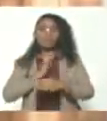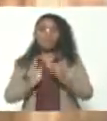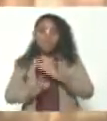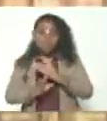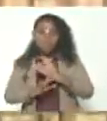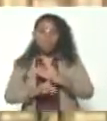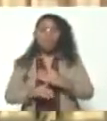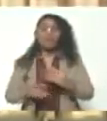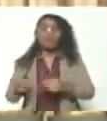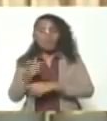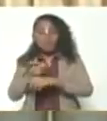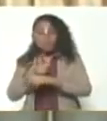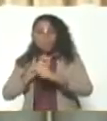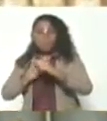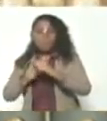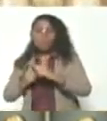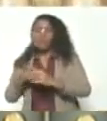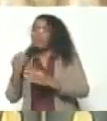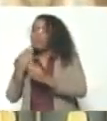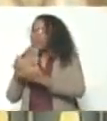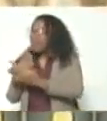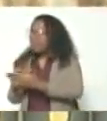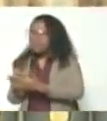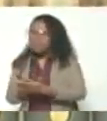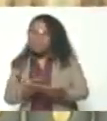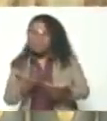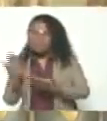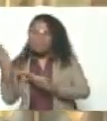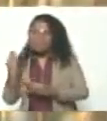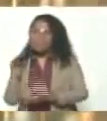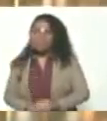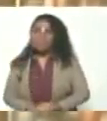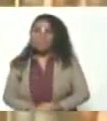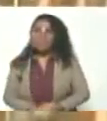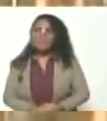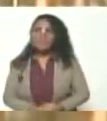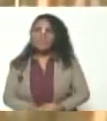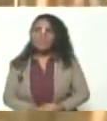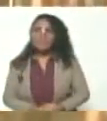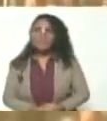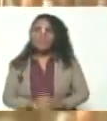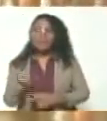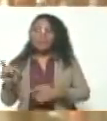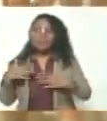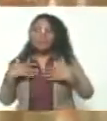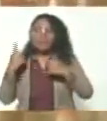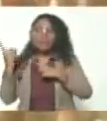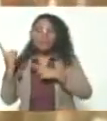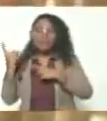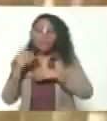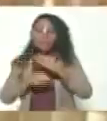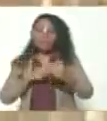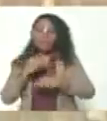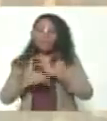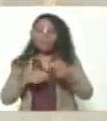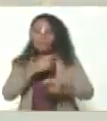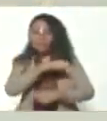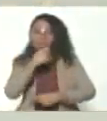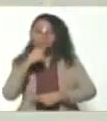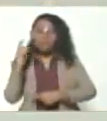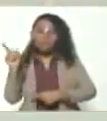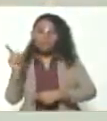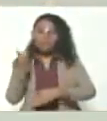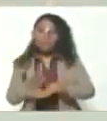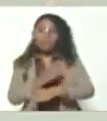ellos. Bueno, muchas gracias. Esto, disculpe. Adelante, esto, dígame. Hay que hacer la salvedad que esto, preparación de esta droga, es